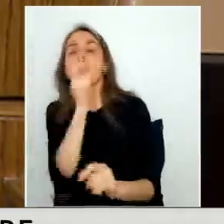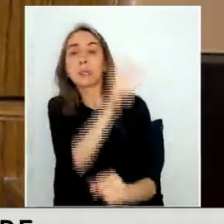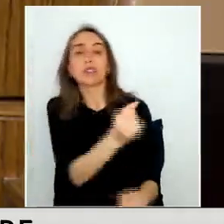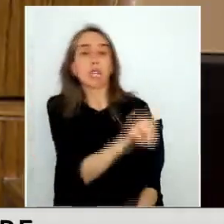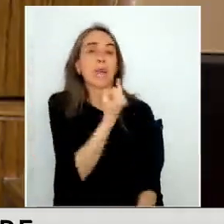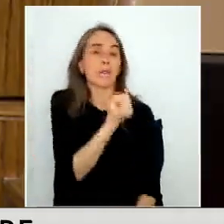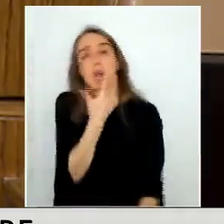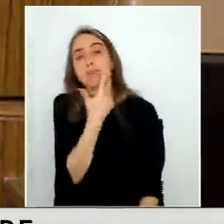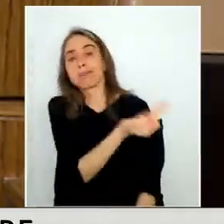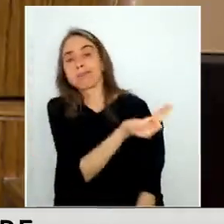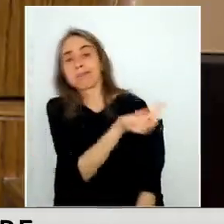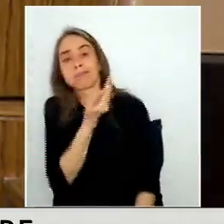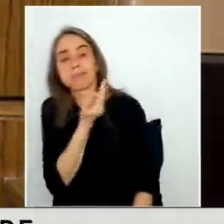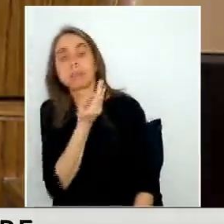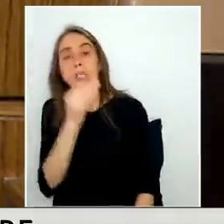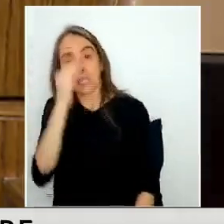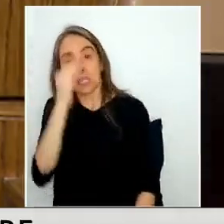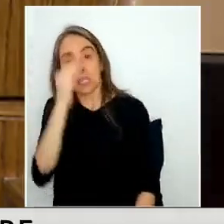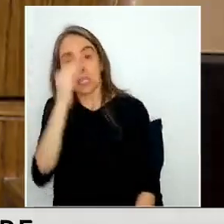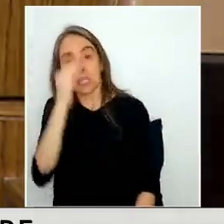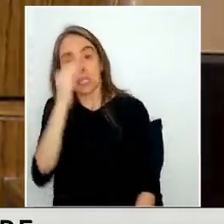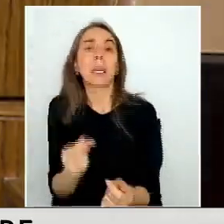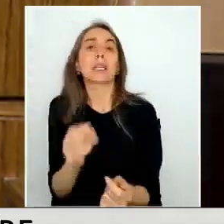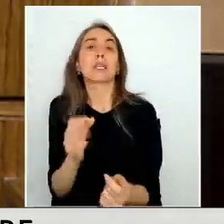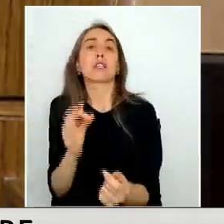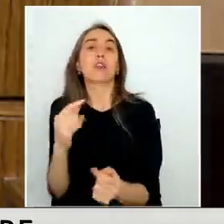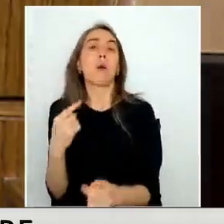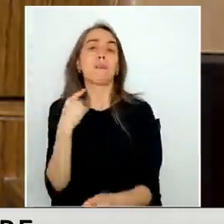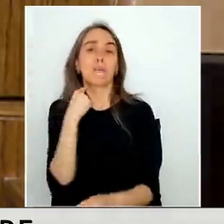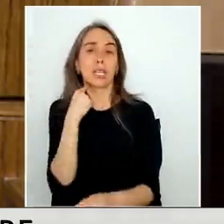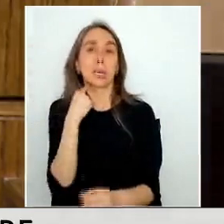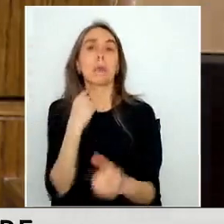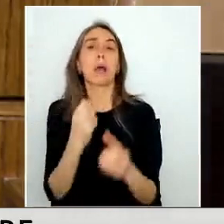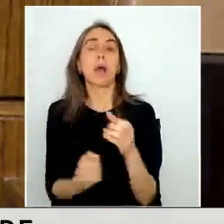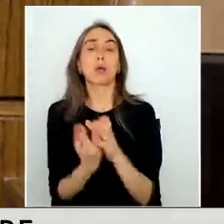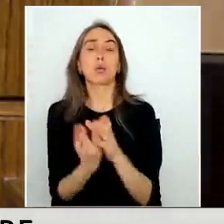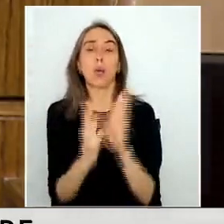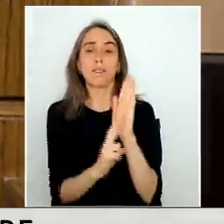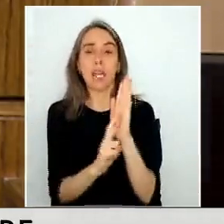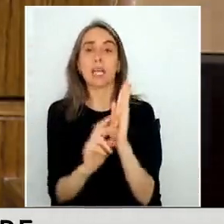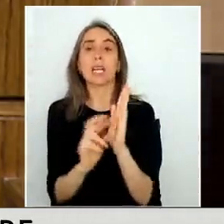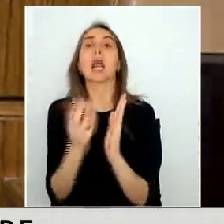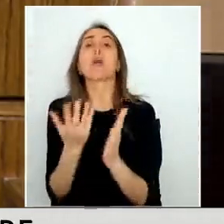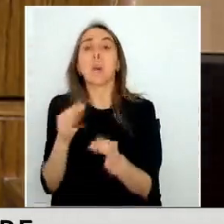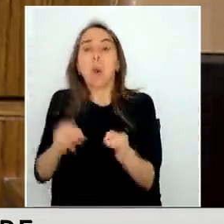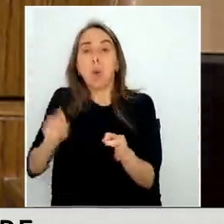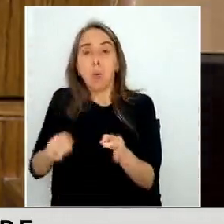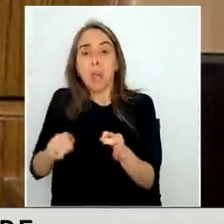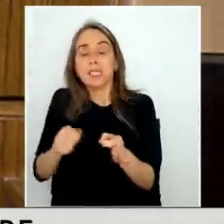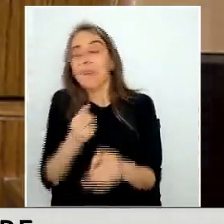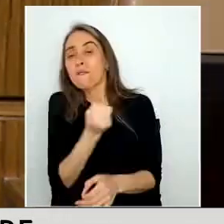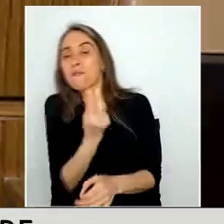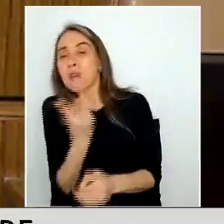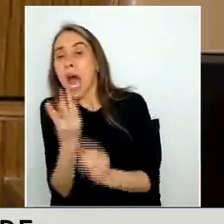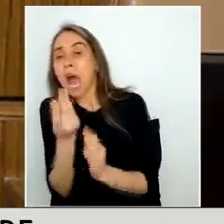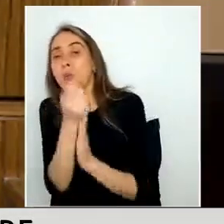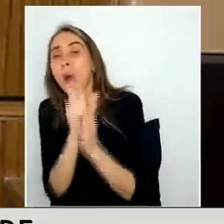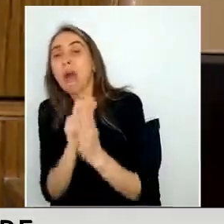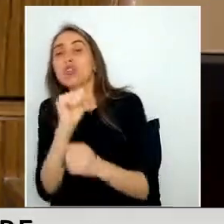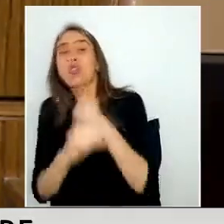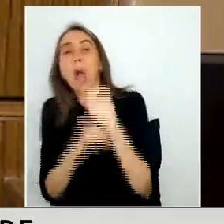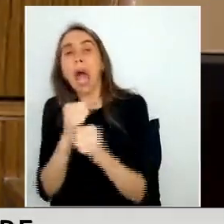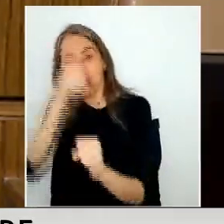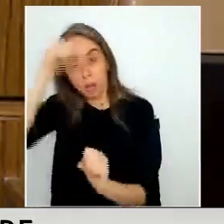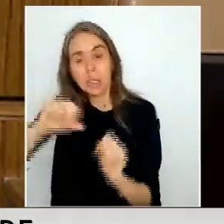peritos y víctimas en el caso de las nuevas reglas de determinación de la pena se modifica el código penal para incorporar nuevas reglas de